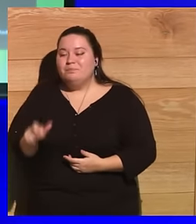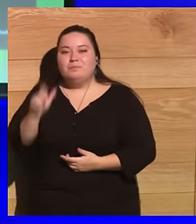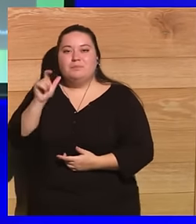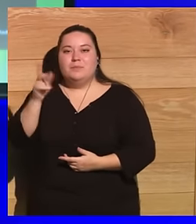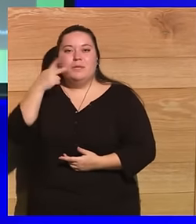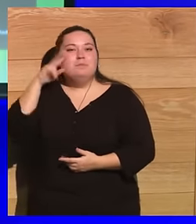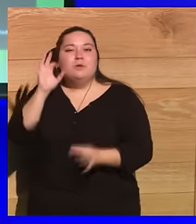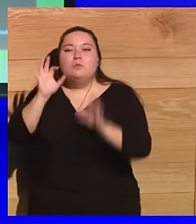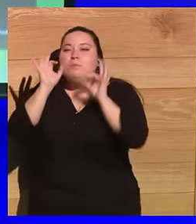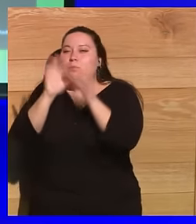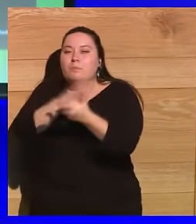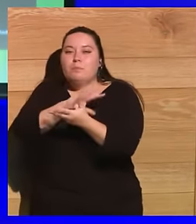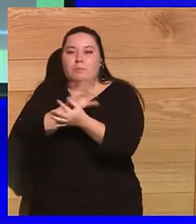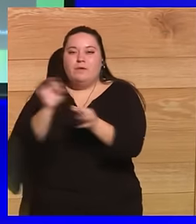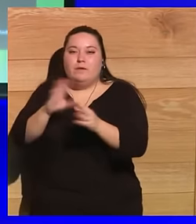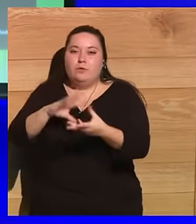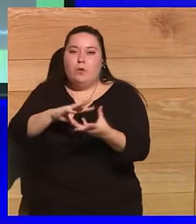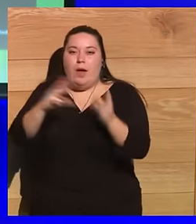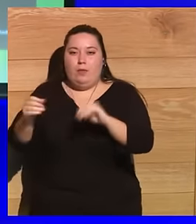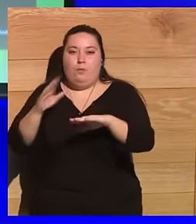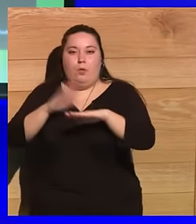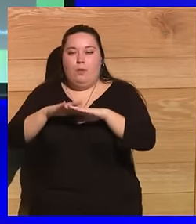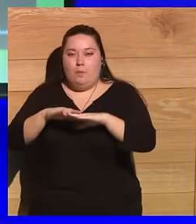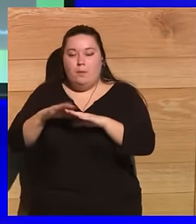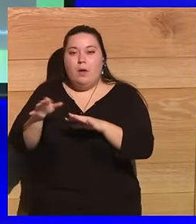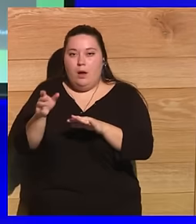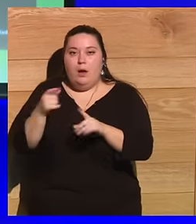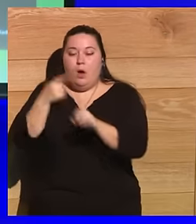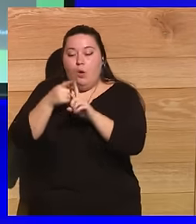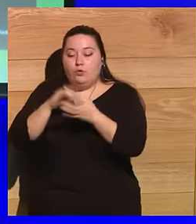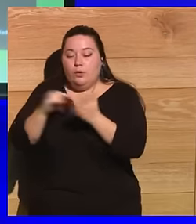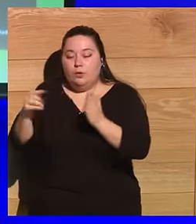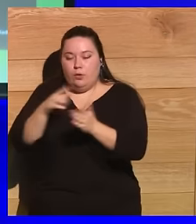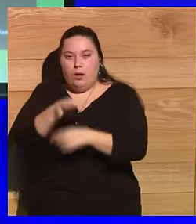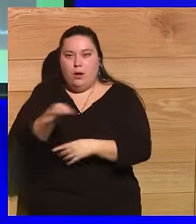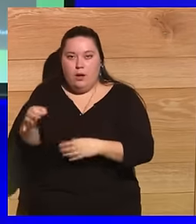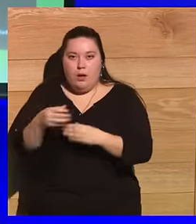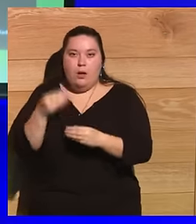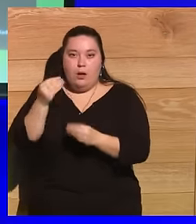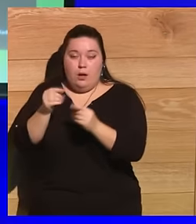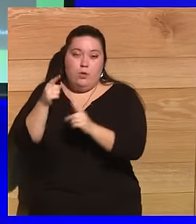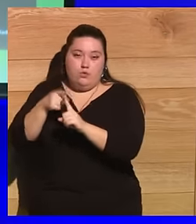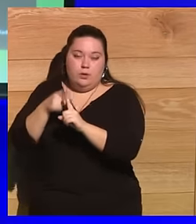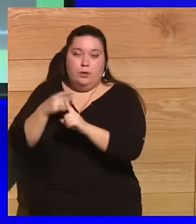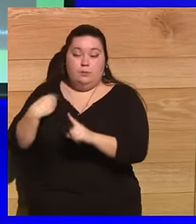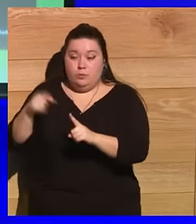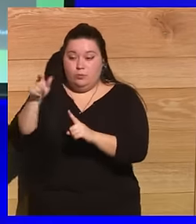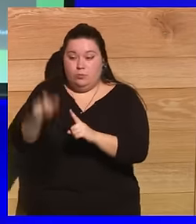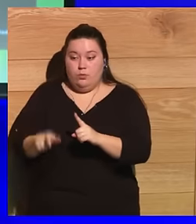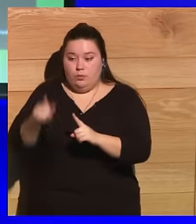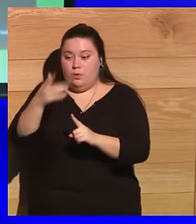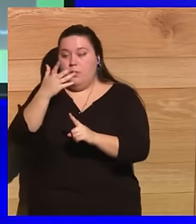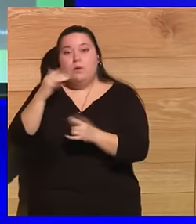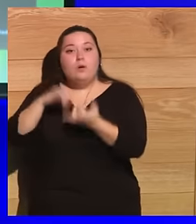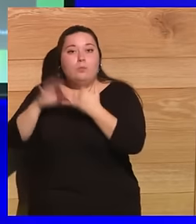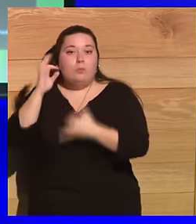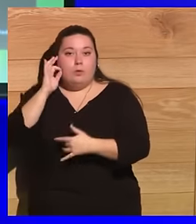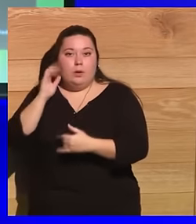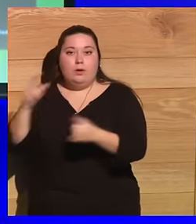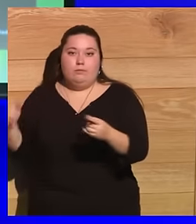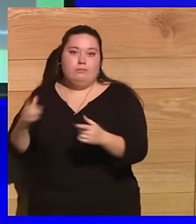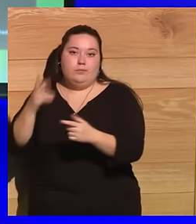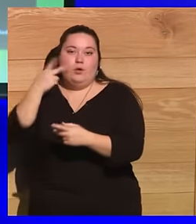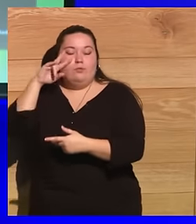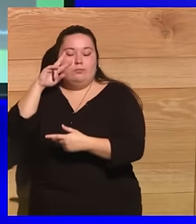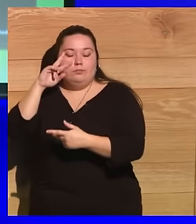Para conseguir hacer el uso correcto de esta tecnología que estábamos utilizando. Y Stan, que también conoció a su mujer en un laboratorio, por cierto,